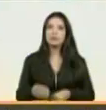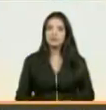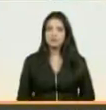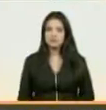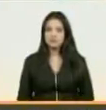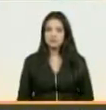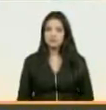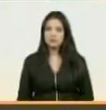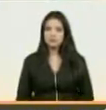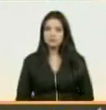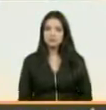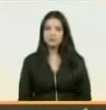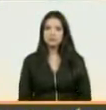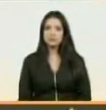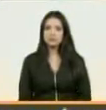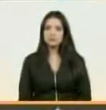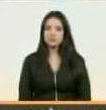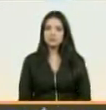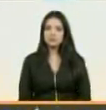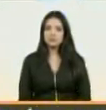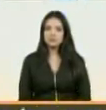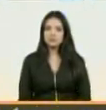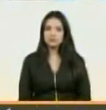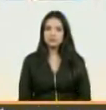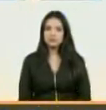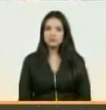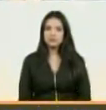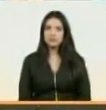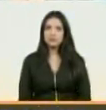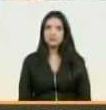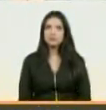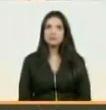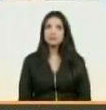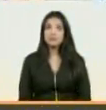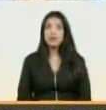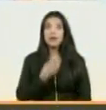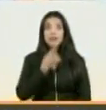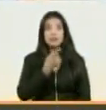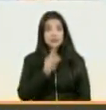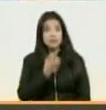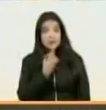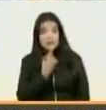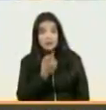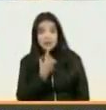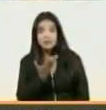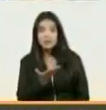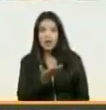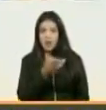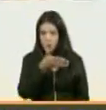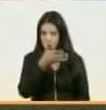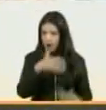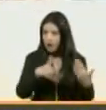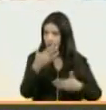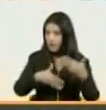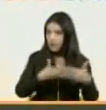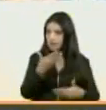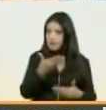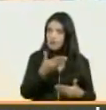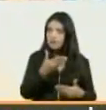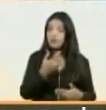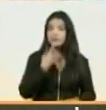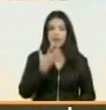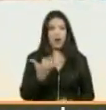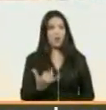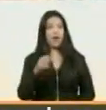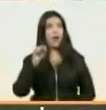centros educativos producto de la actuación de los cuerpos de seguridad. No, es que le dicen los delincuentes, que los llaman héroes. Mira